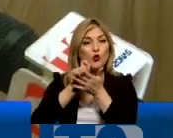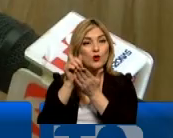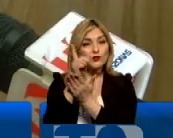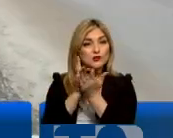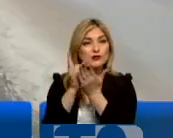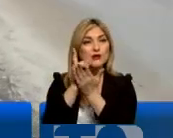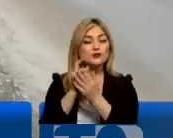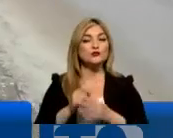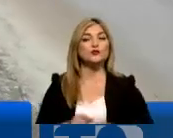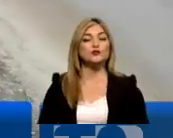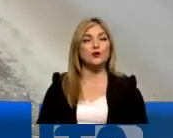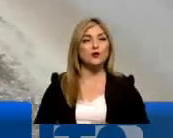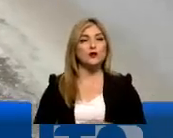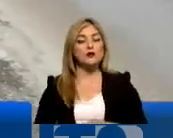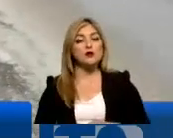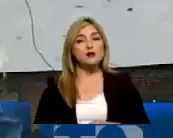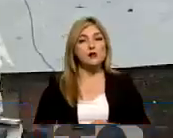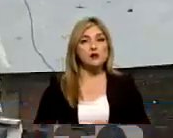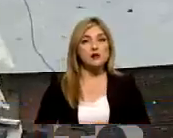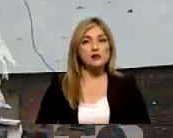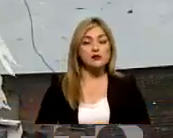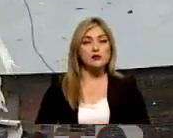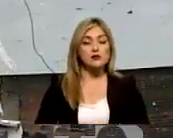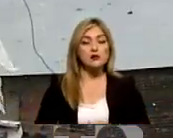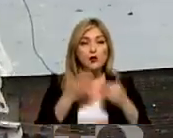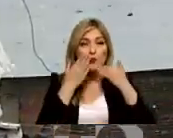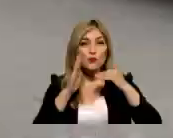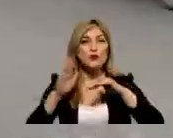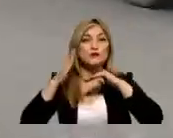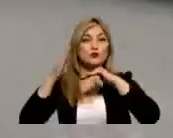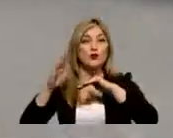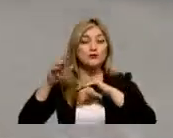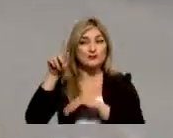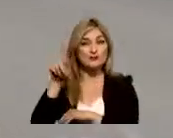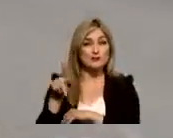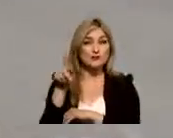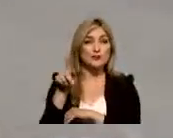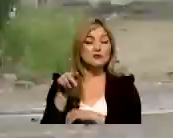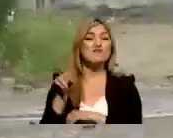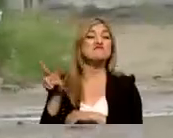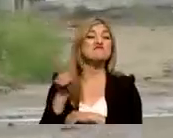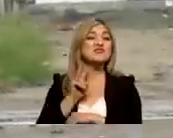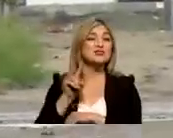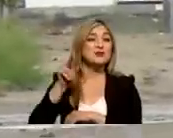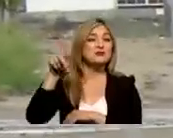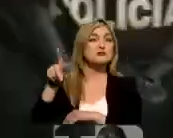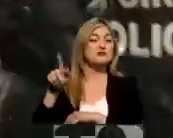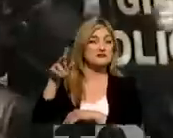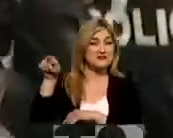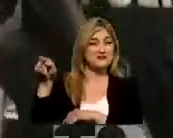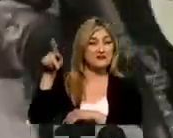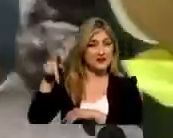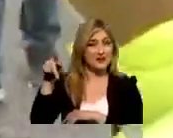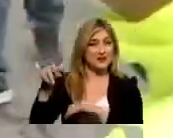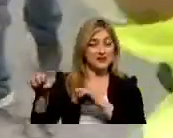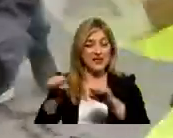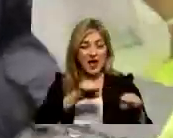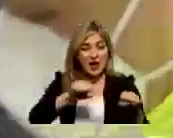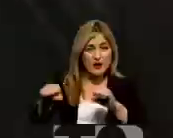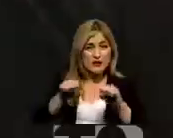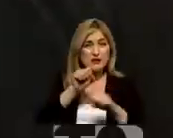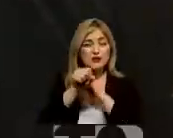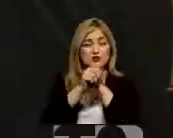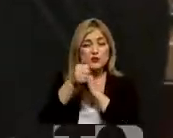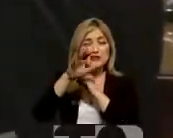diseños estándares. Lo cierto es que en medio de las promesas, Pedernales fue víctima del terremoto en 2016 y más tarde de la corrupción